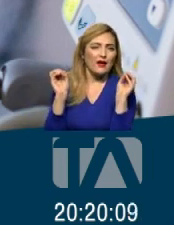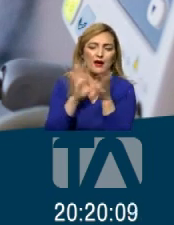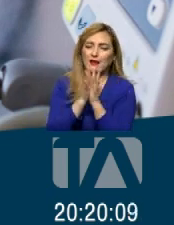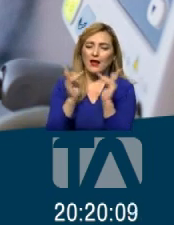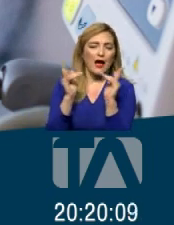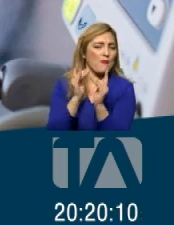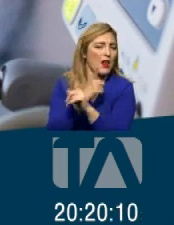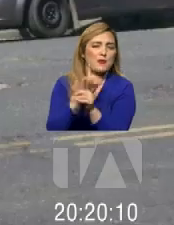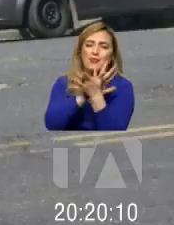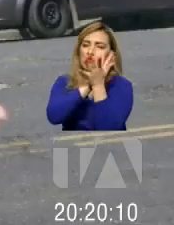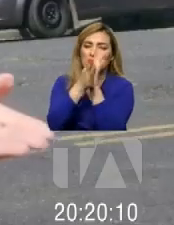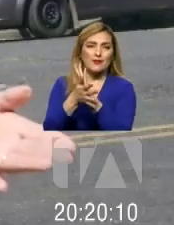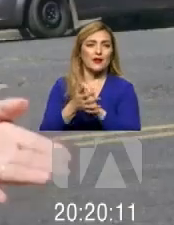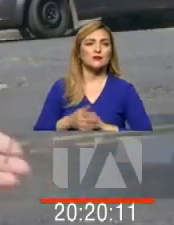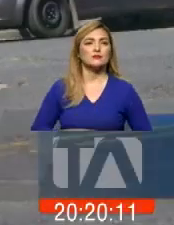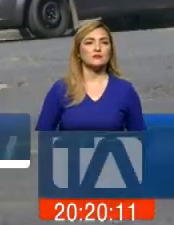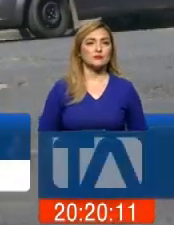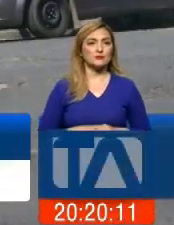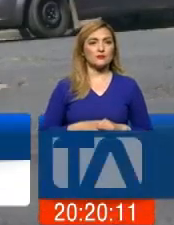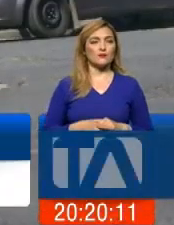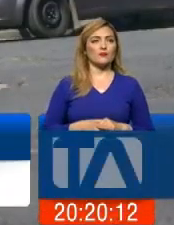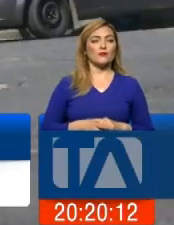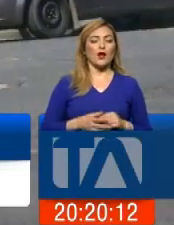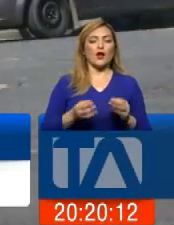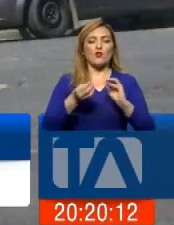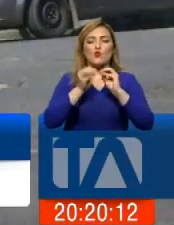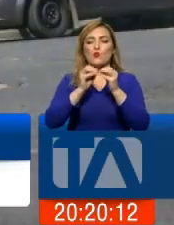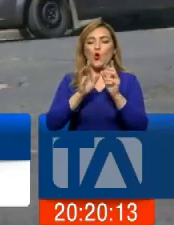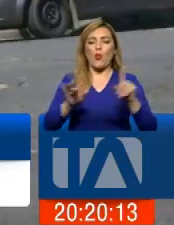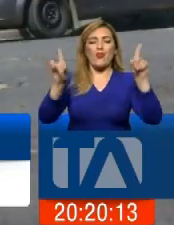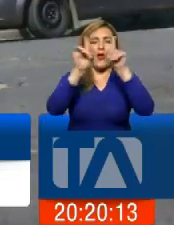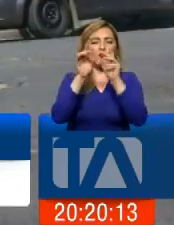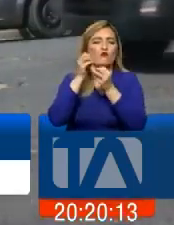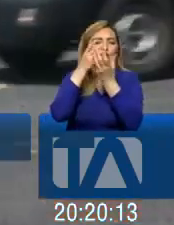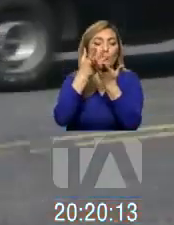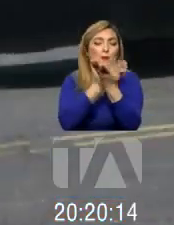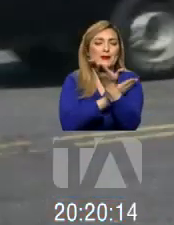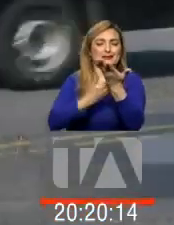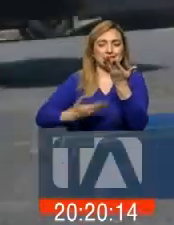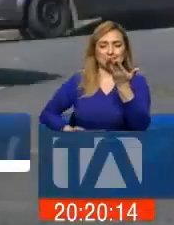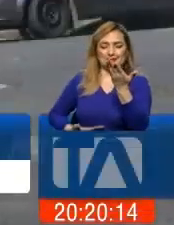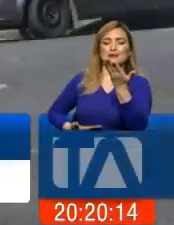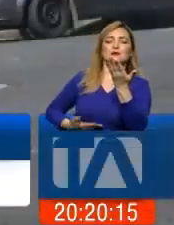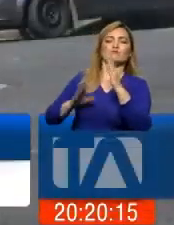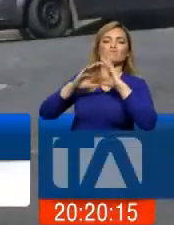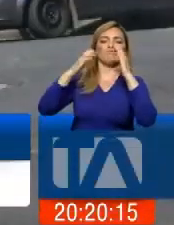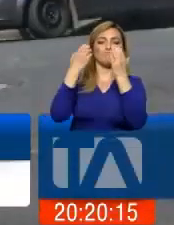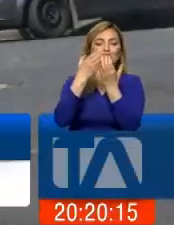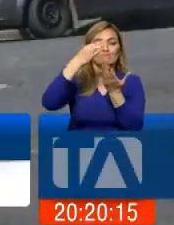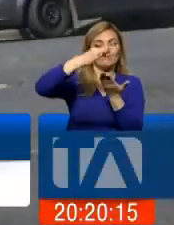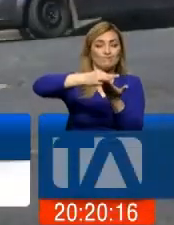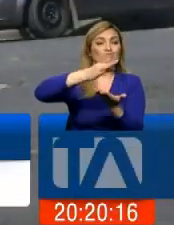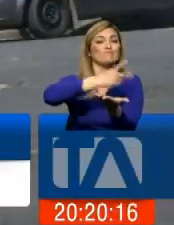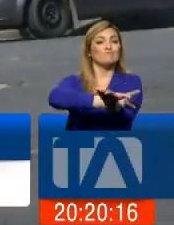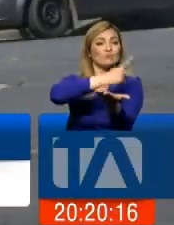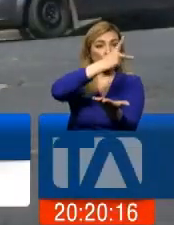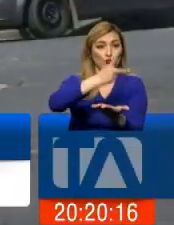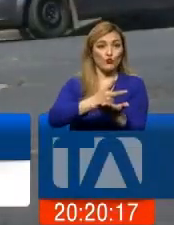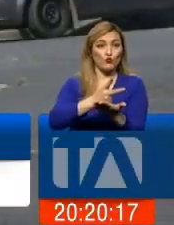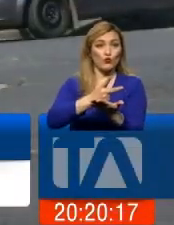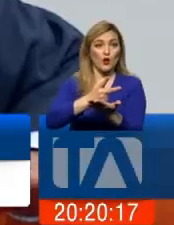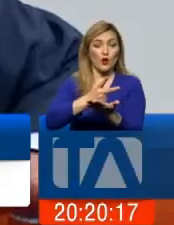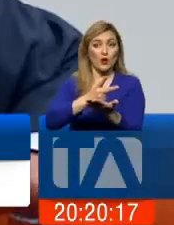de disponibilidad. Y sin dar cifras ni números, según el presidente del COE Pichincha, Agustín Albán, la situación no